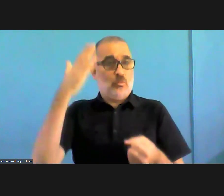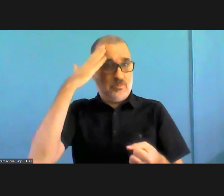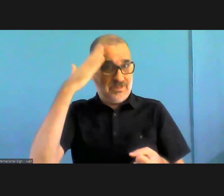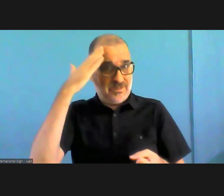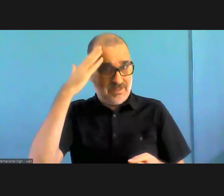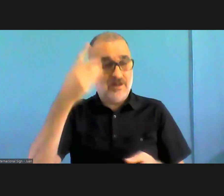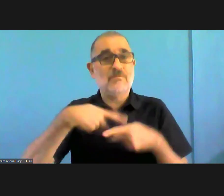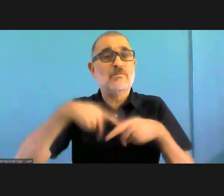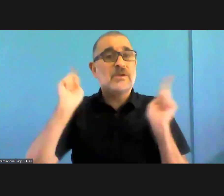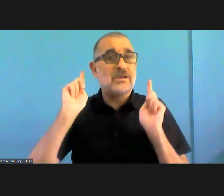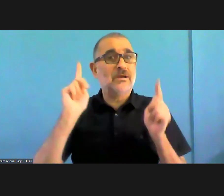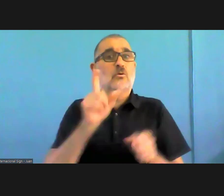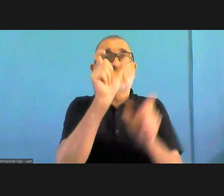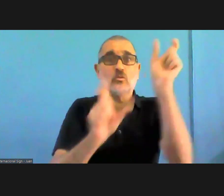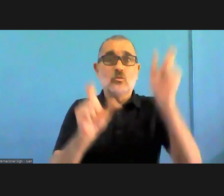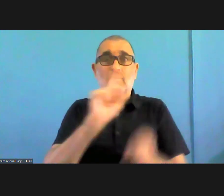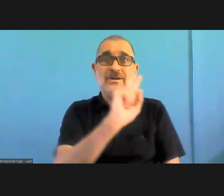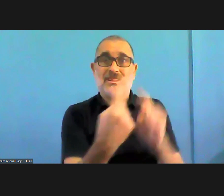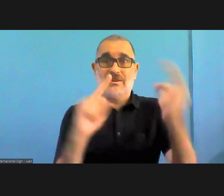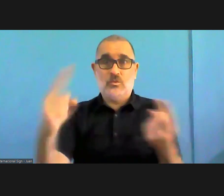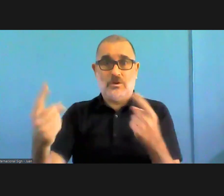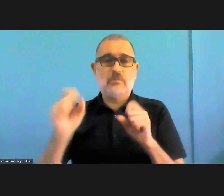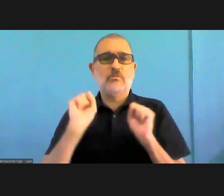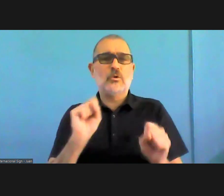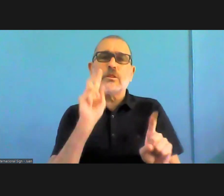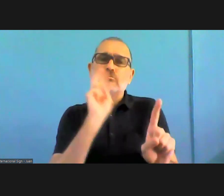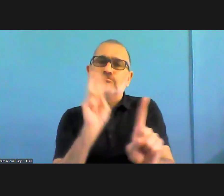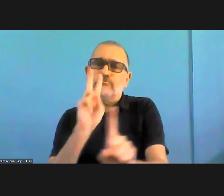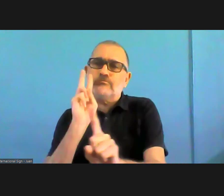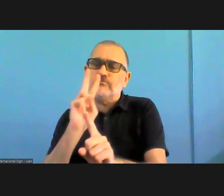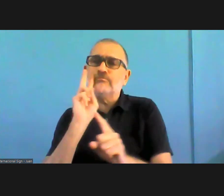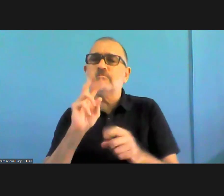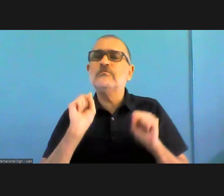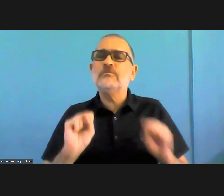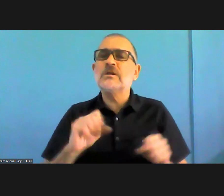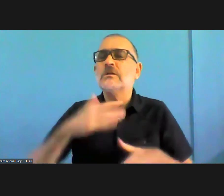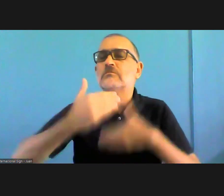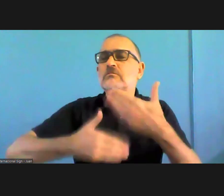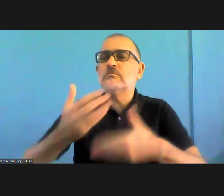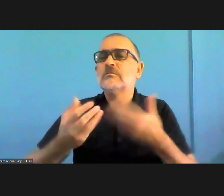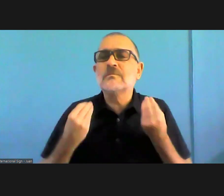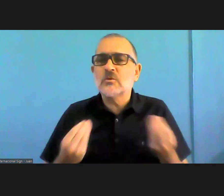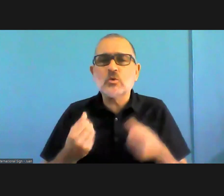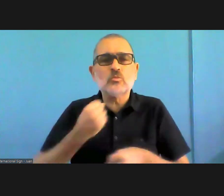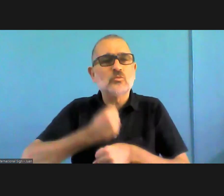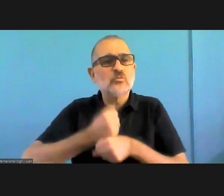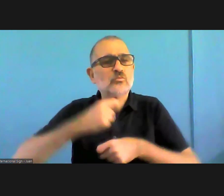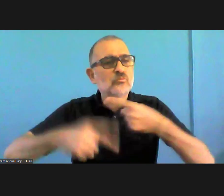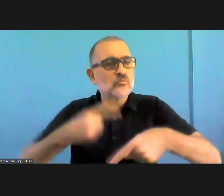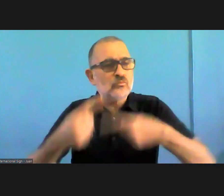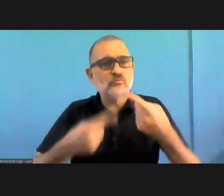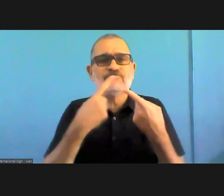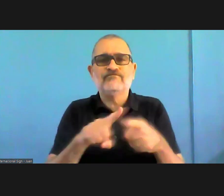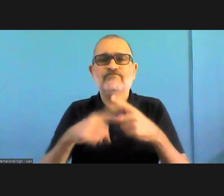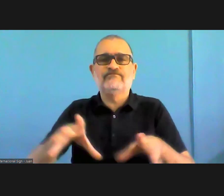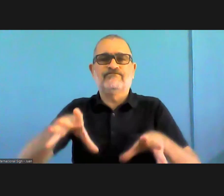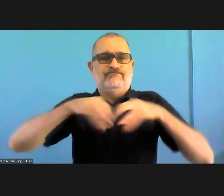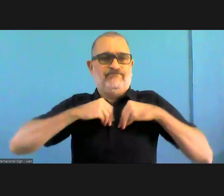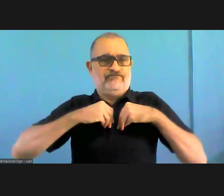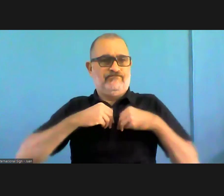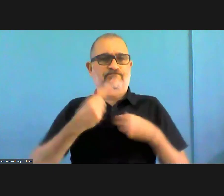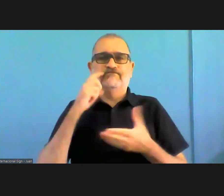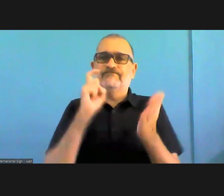capacidad de adaptabilidad y respuesta y organizacional, algo que hemos visto claramente como resultado de